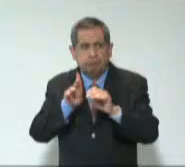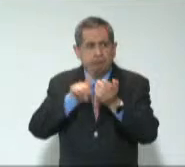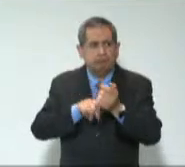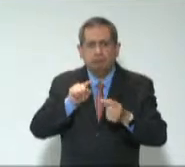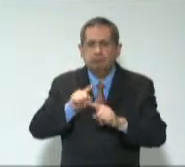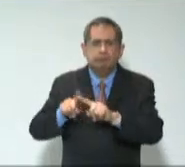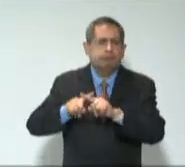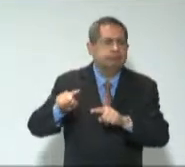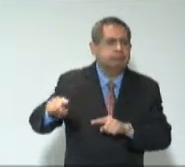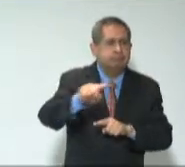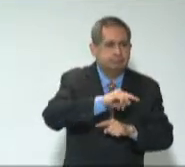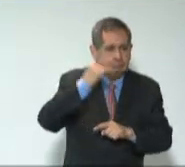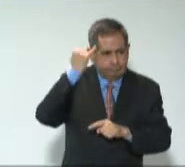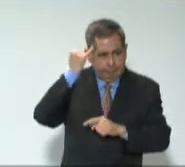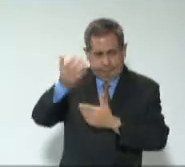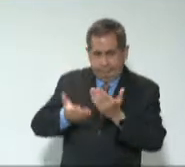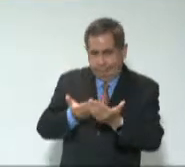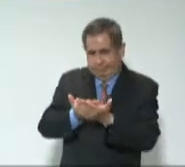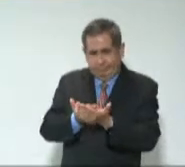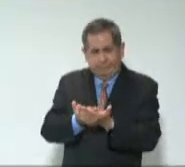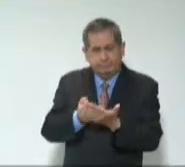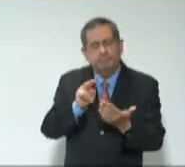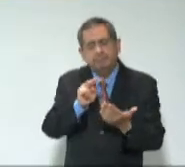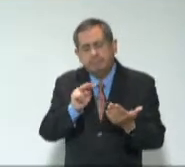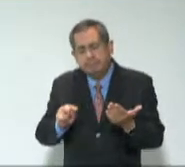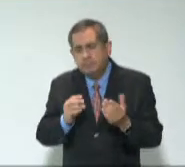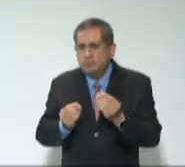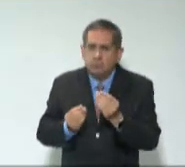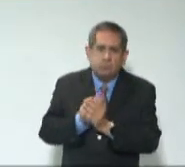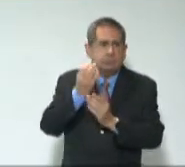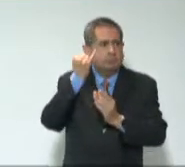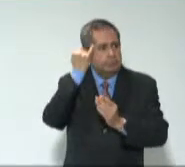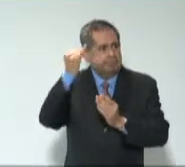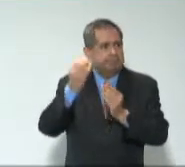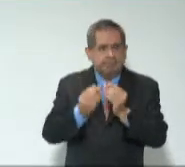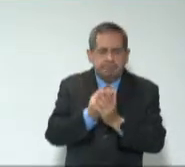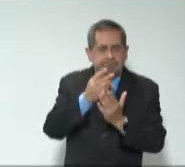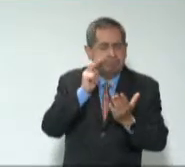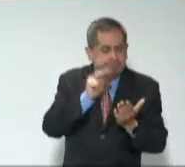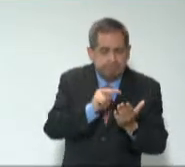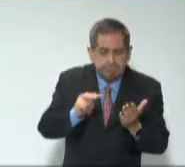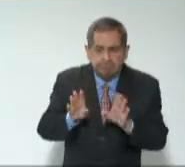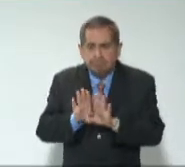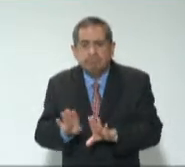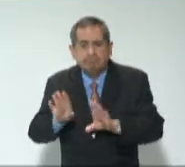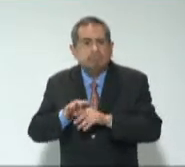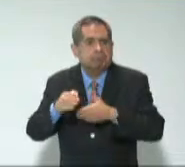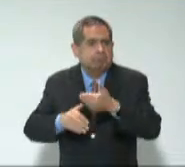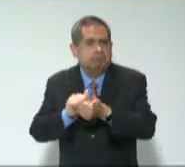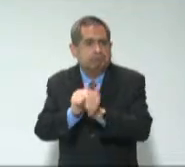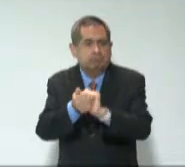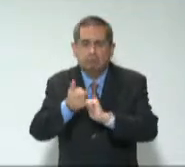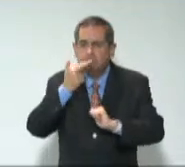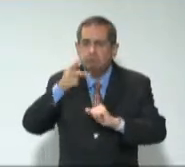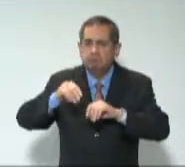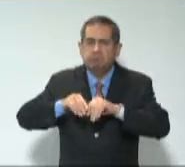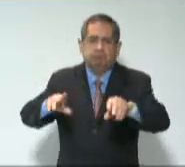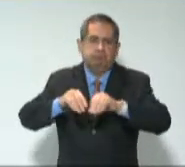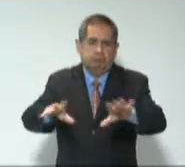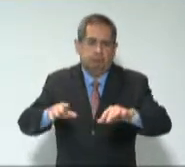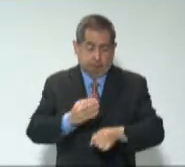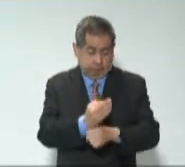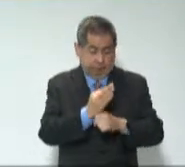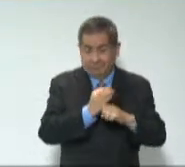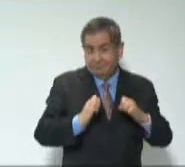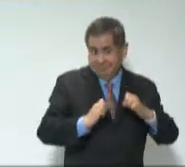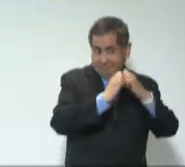estas iniciativas eh eh innovadoras creativas eh que durante este periodo de de emergencia